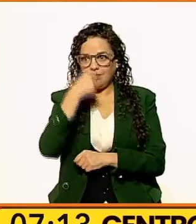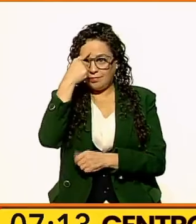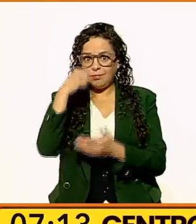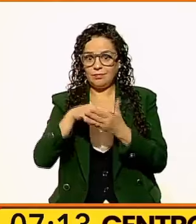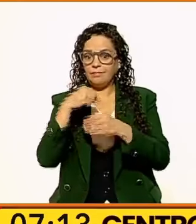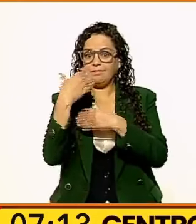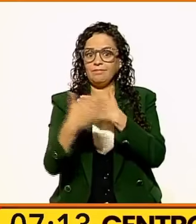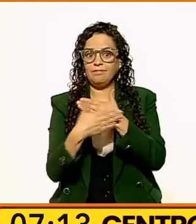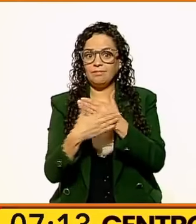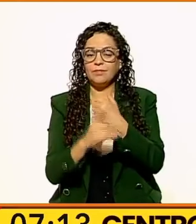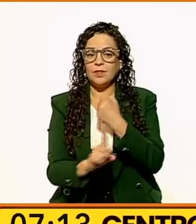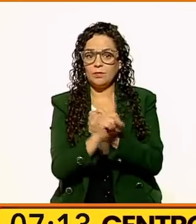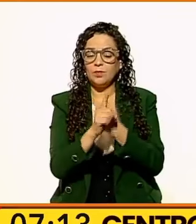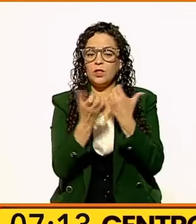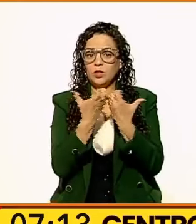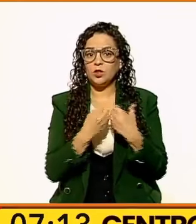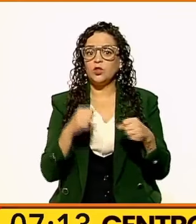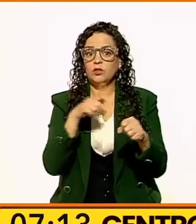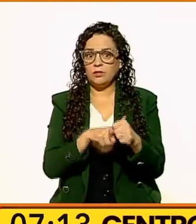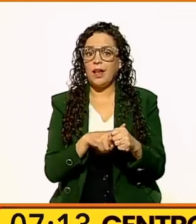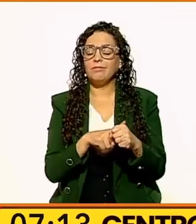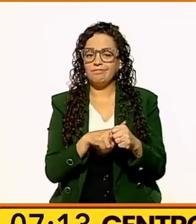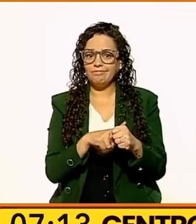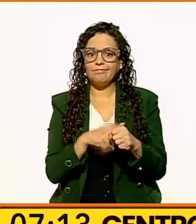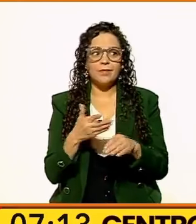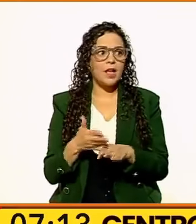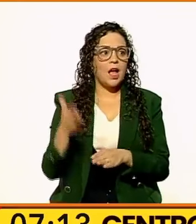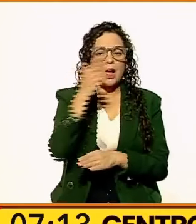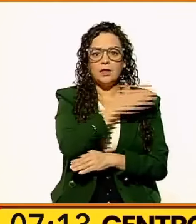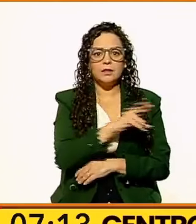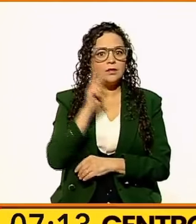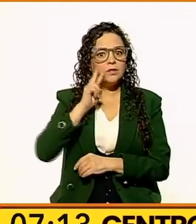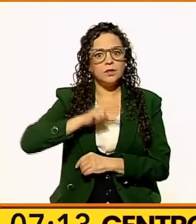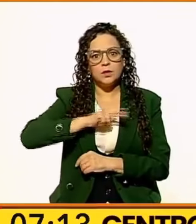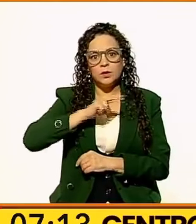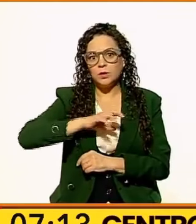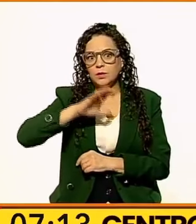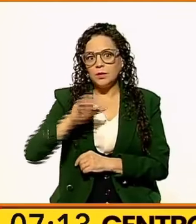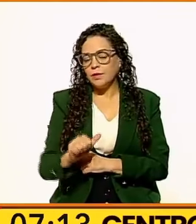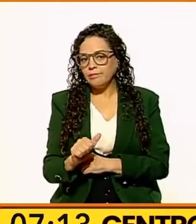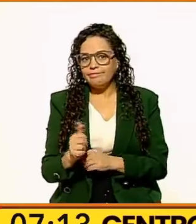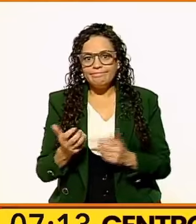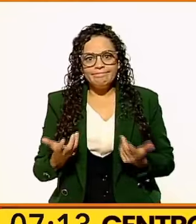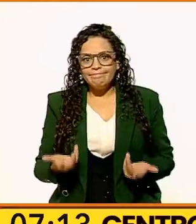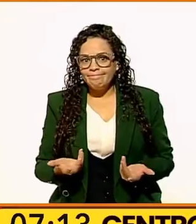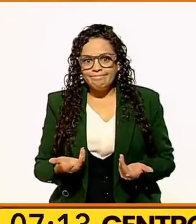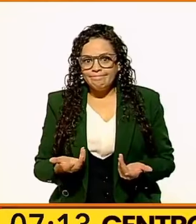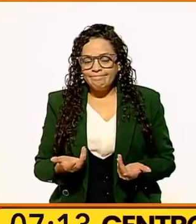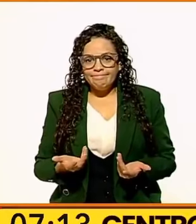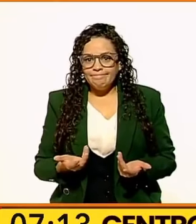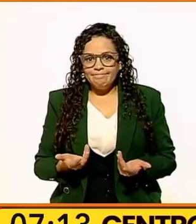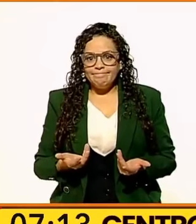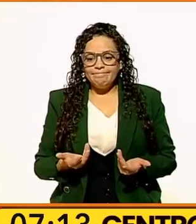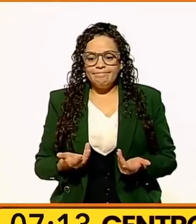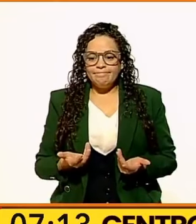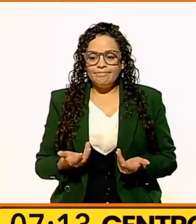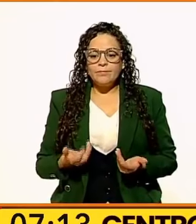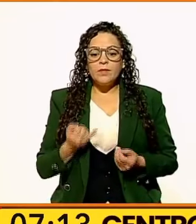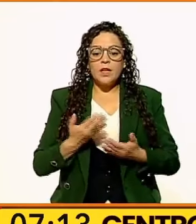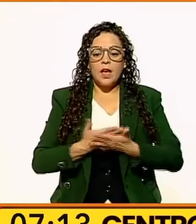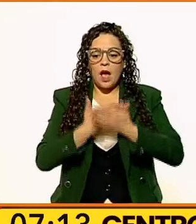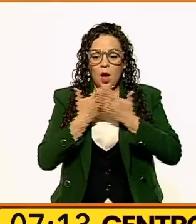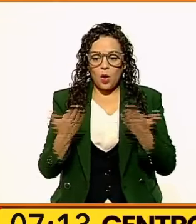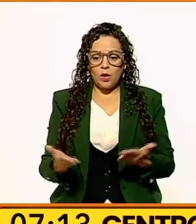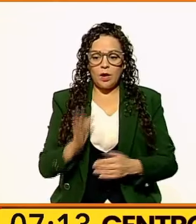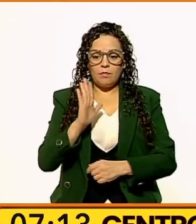crisis social de dimensiones que no habíamos visto en otro momento, ¿no? Pero además parece ser que